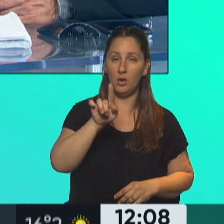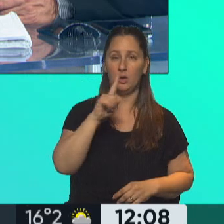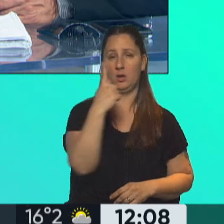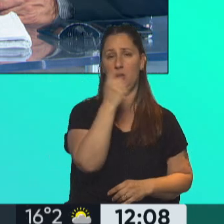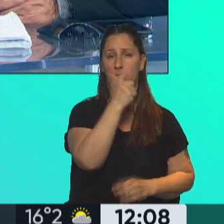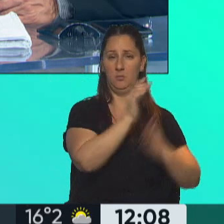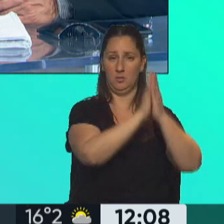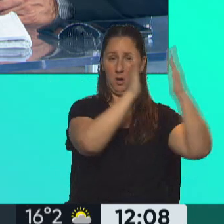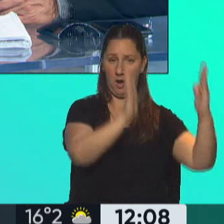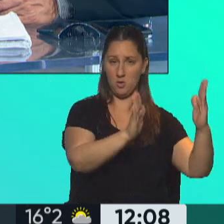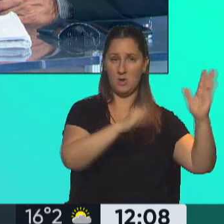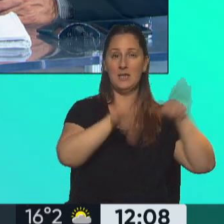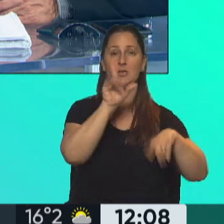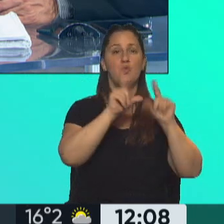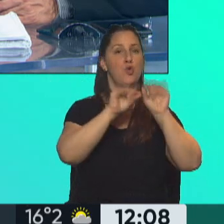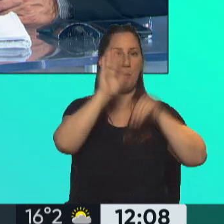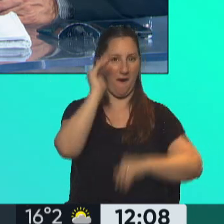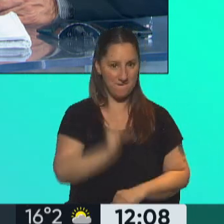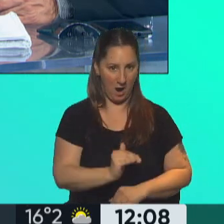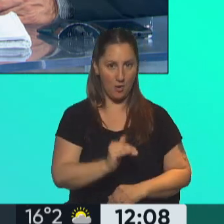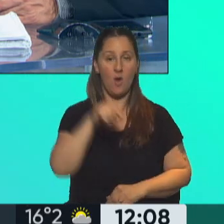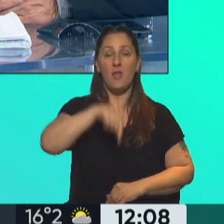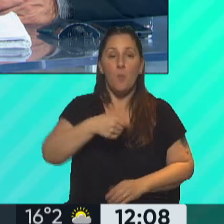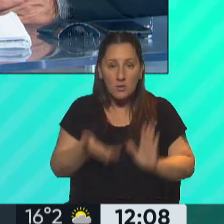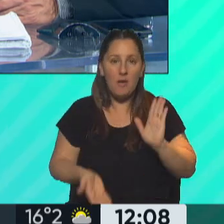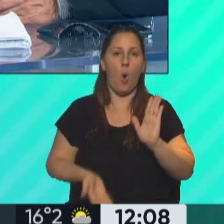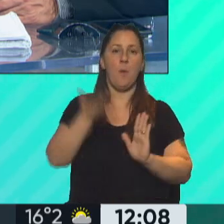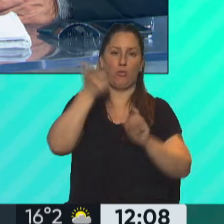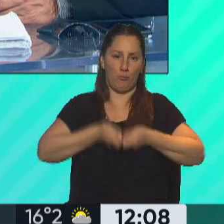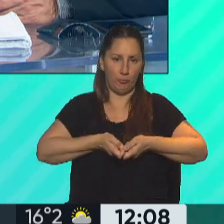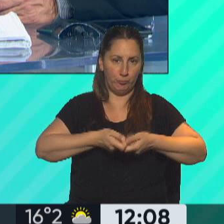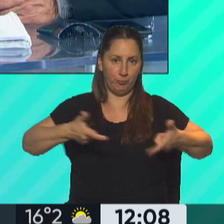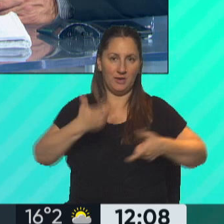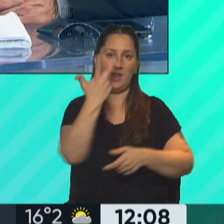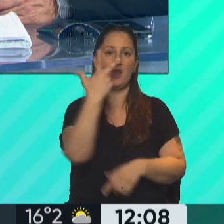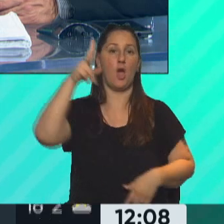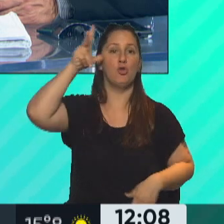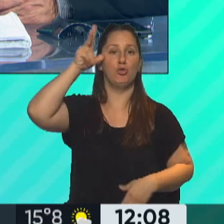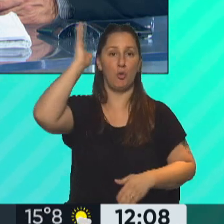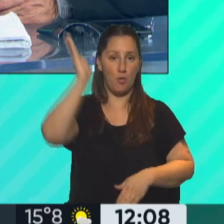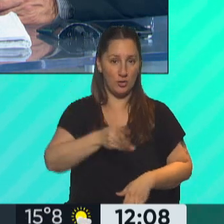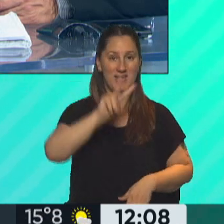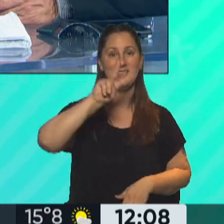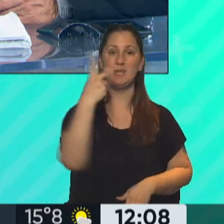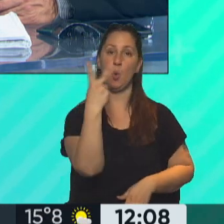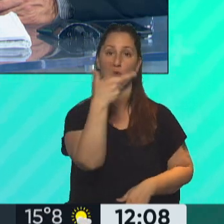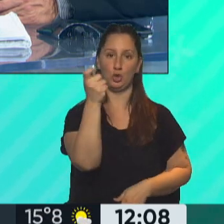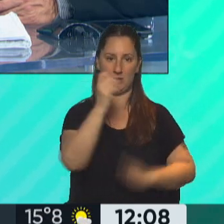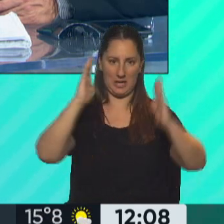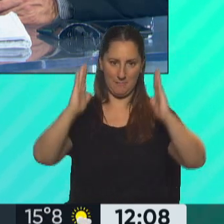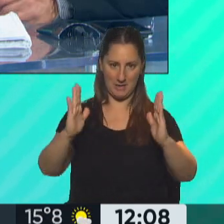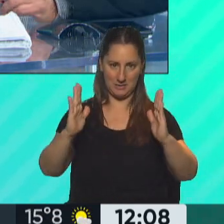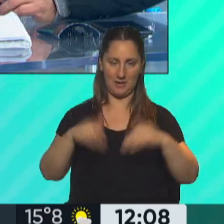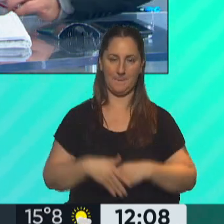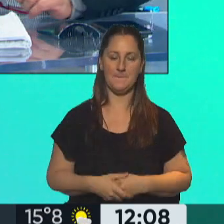trimestre del año, que fue el dato más bajo hasta ahora, y después se elevó otra vez de alrededor del 38% en el segundo trimestre. Sí.